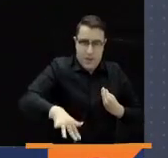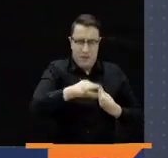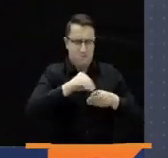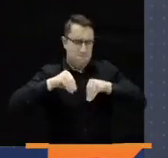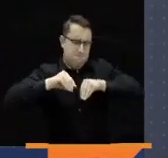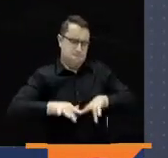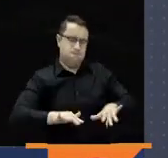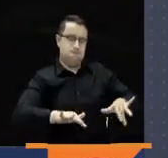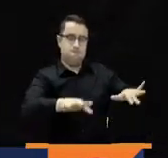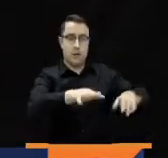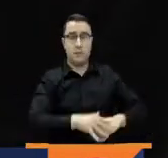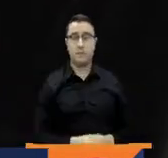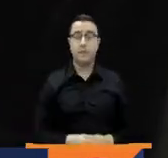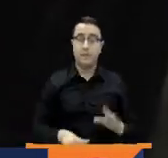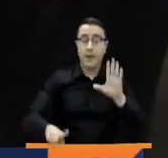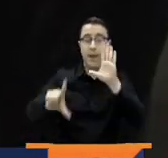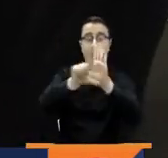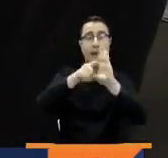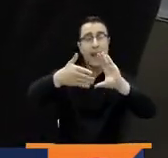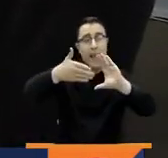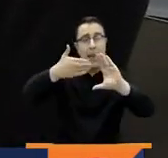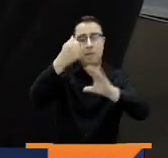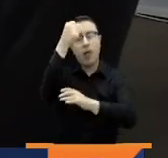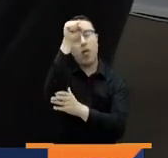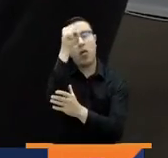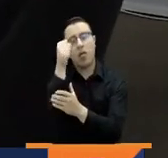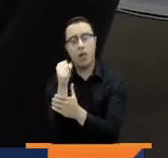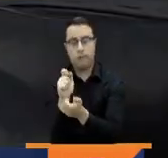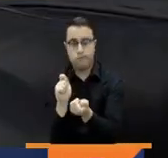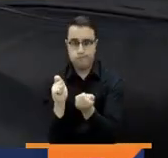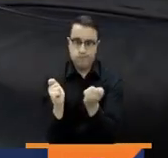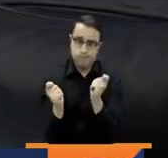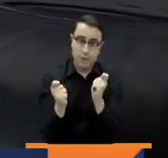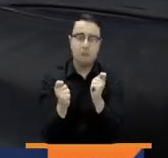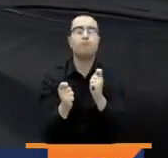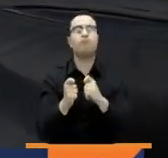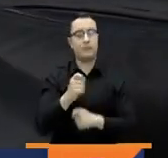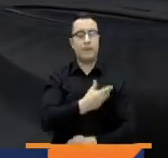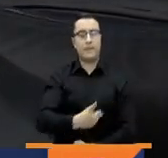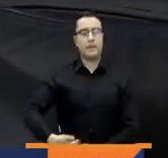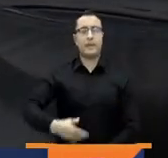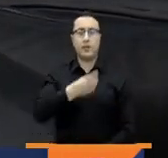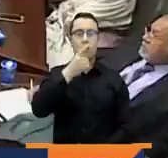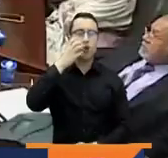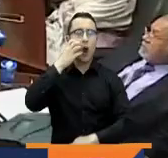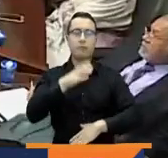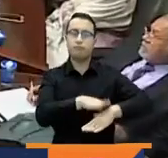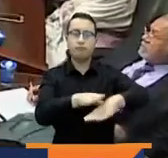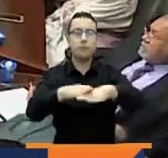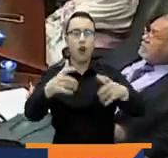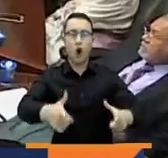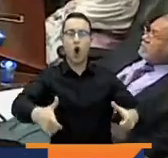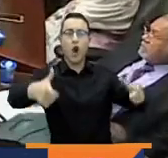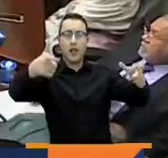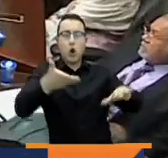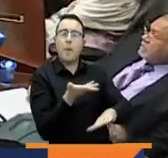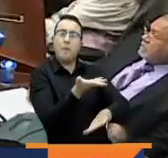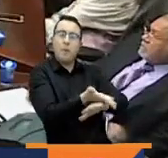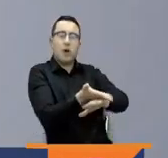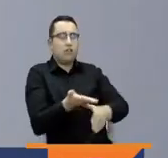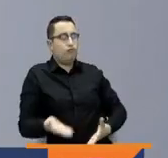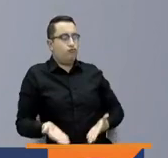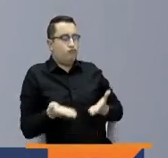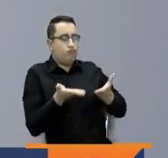Ley de cambio climático. El presidente Iván Duque confirmó hoy que su gobierno presentará una propuesta al Congreso de la República para enfrentar